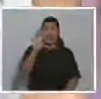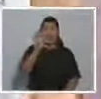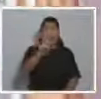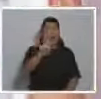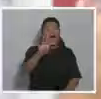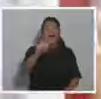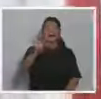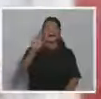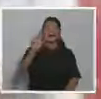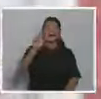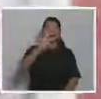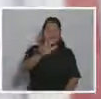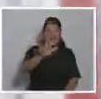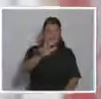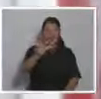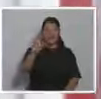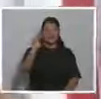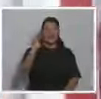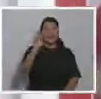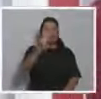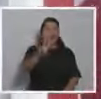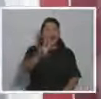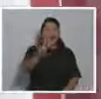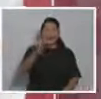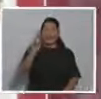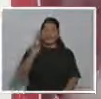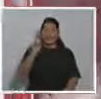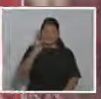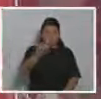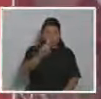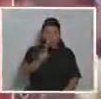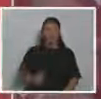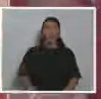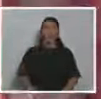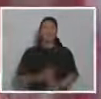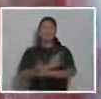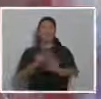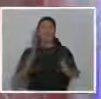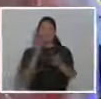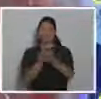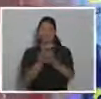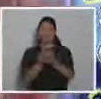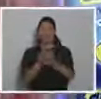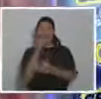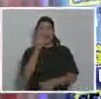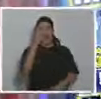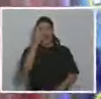todos. 4, 3, 2, 1.